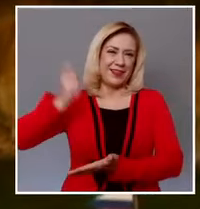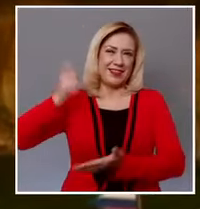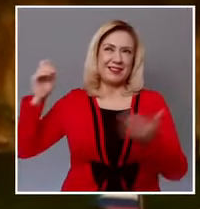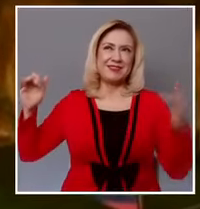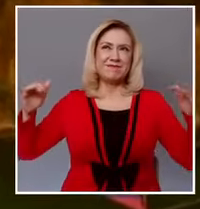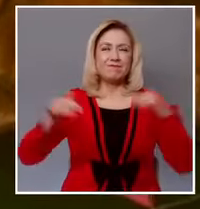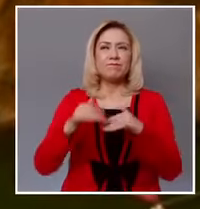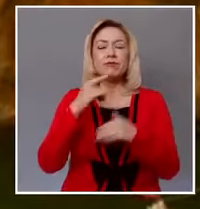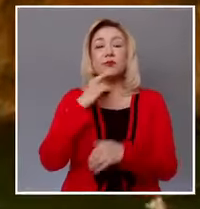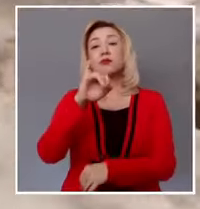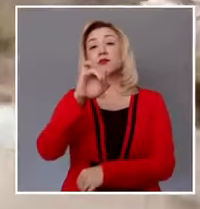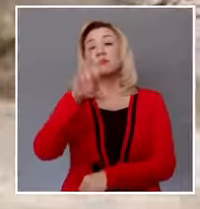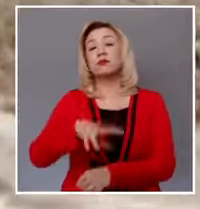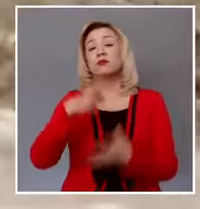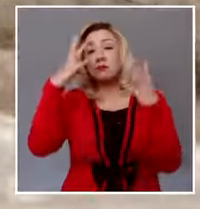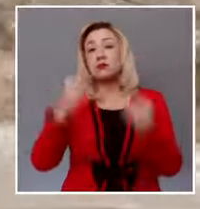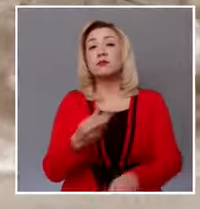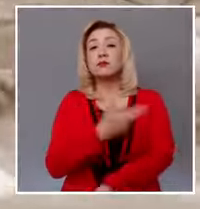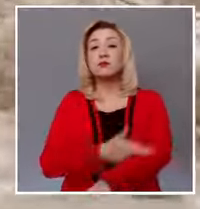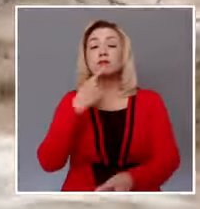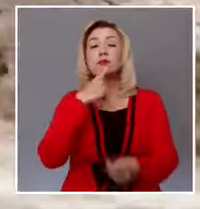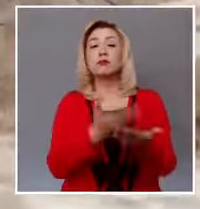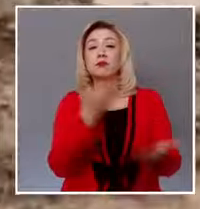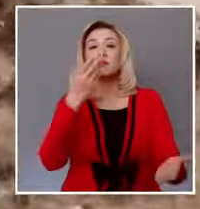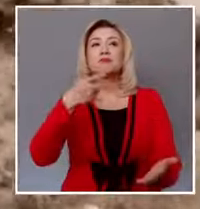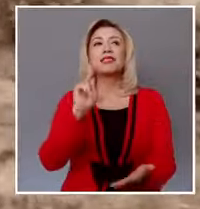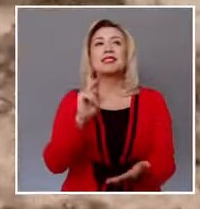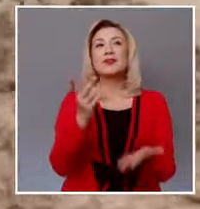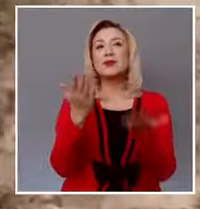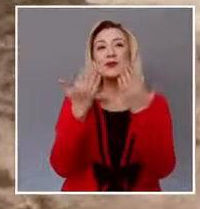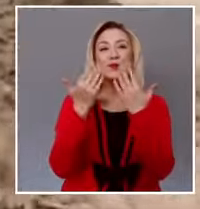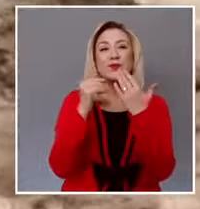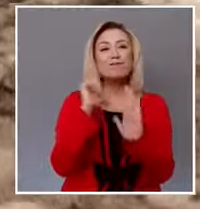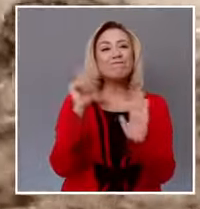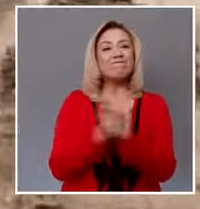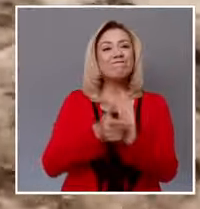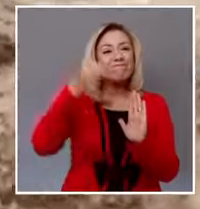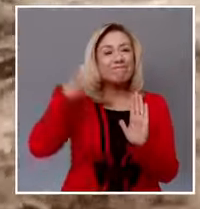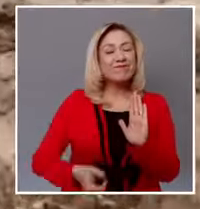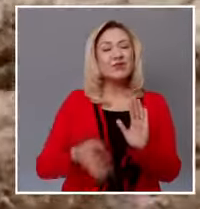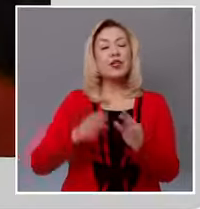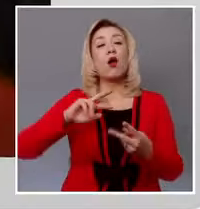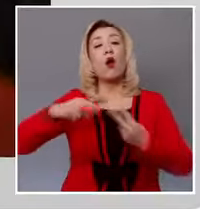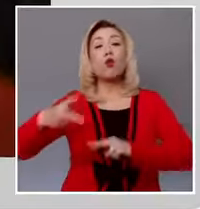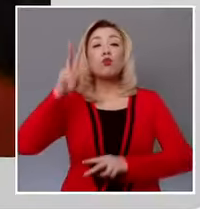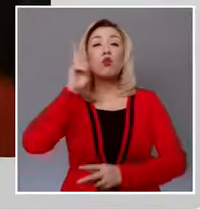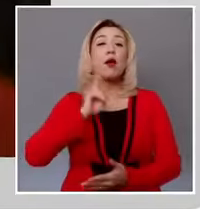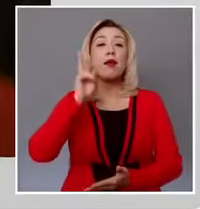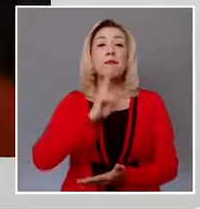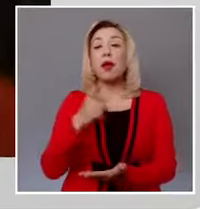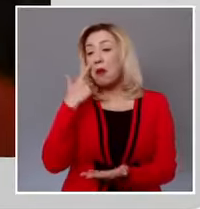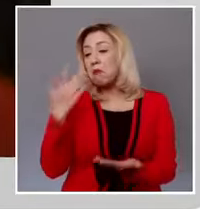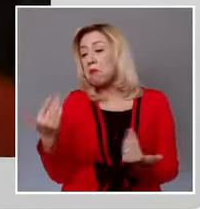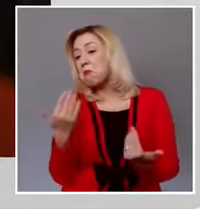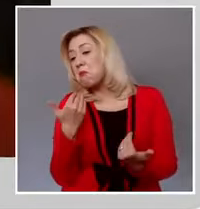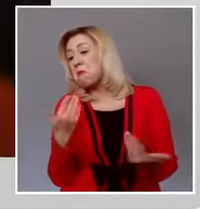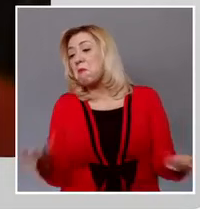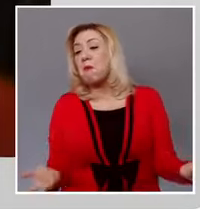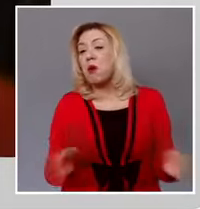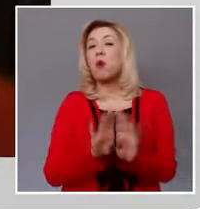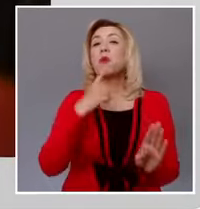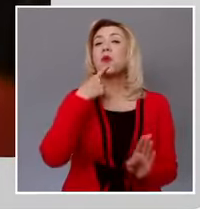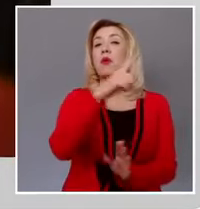Los principales, falta de legitimación activa y falta de pruebas para presentar una demanda. El hecho de que existe una ausencia de